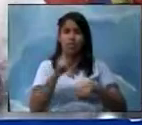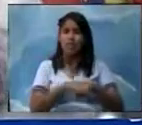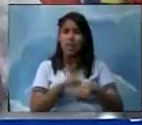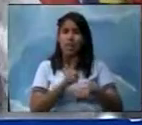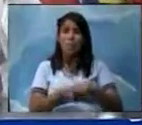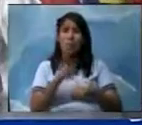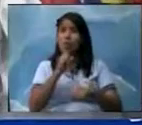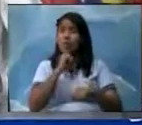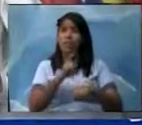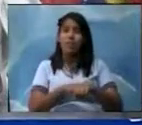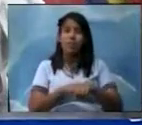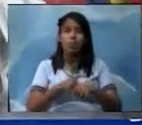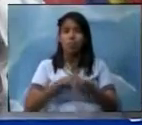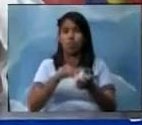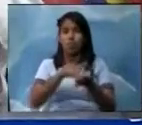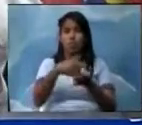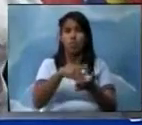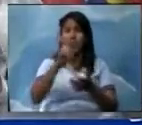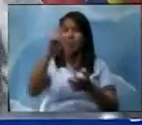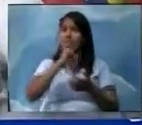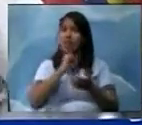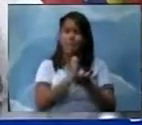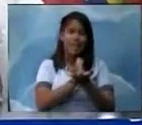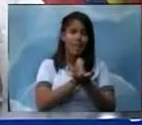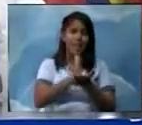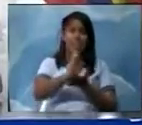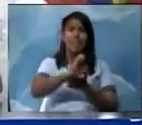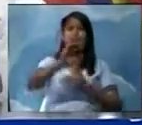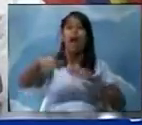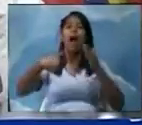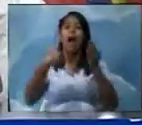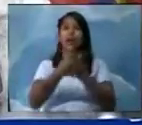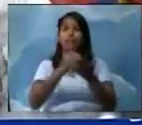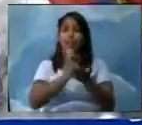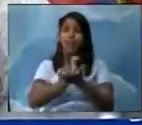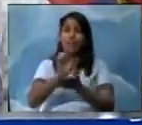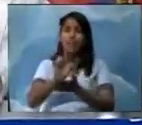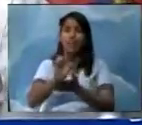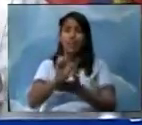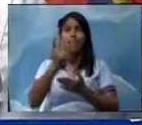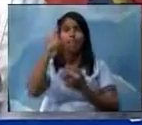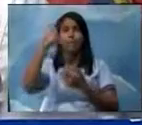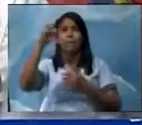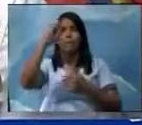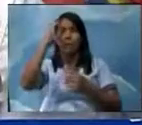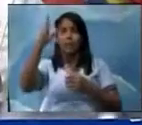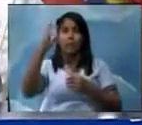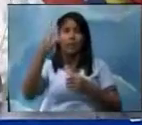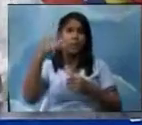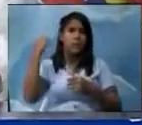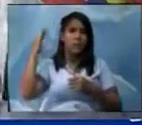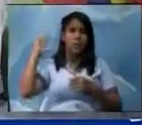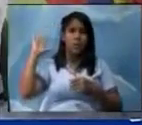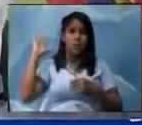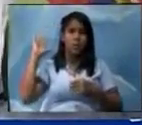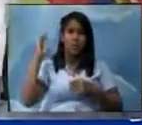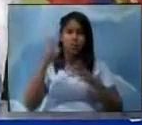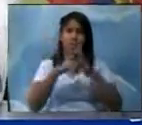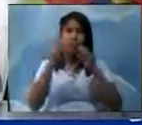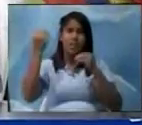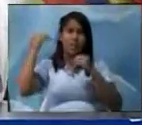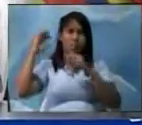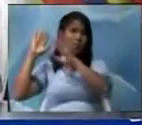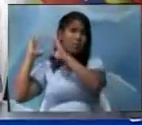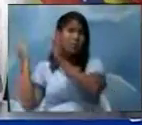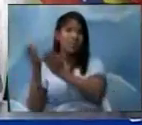tiempos él es Dios desde la eternidad hasta la eternidad para Dios el pasado el